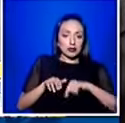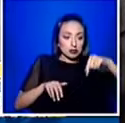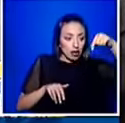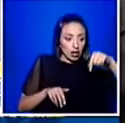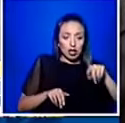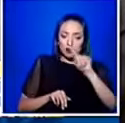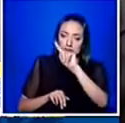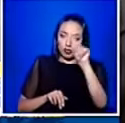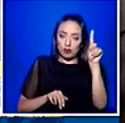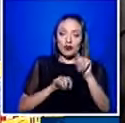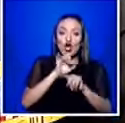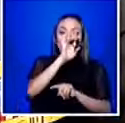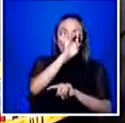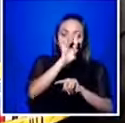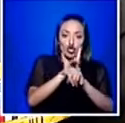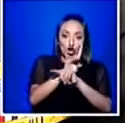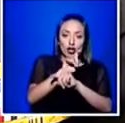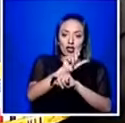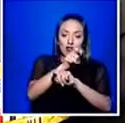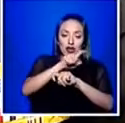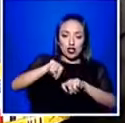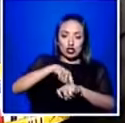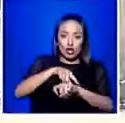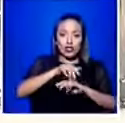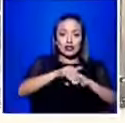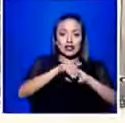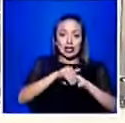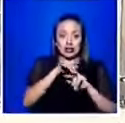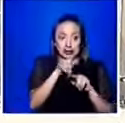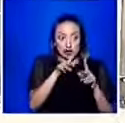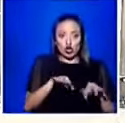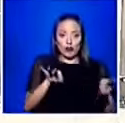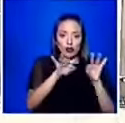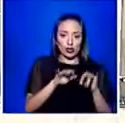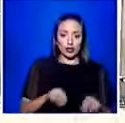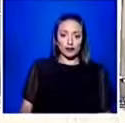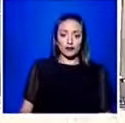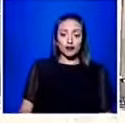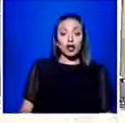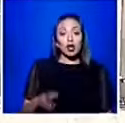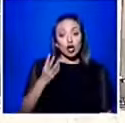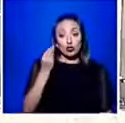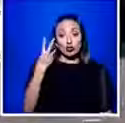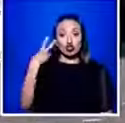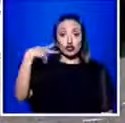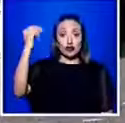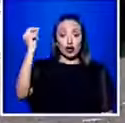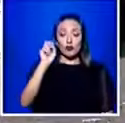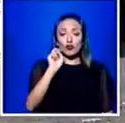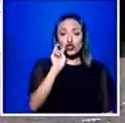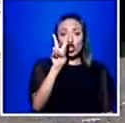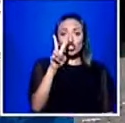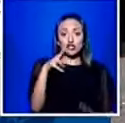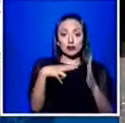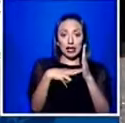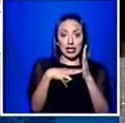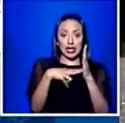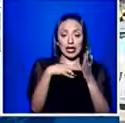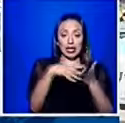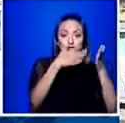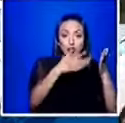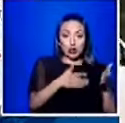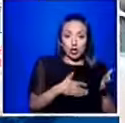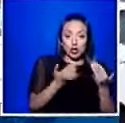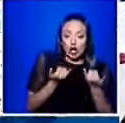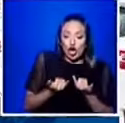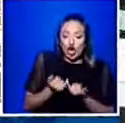8 a 10 horas a la semana de inglés. Esos son cambios fundamentales. Muchos se fueron. De 2.000 estudiantes que tenía la institución,